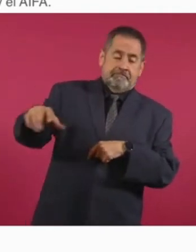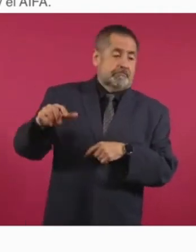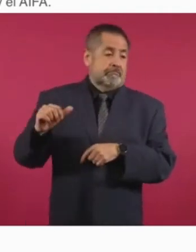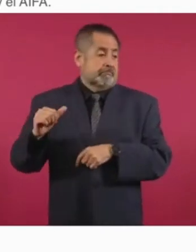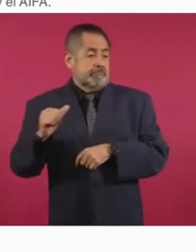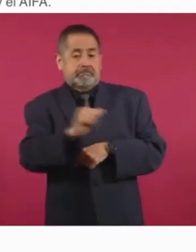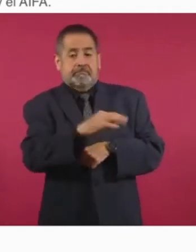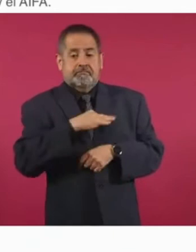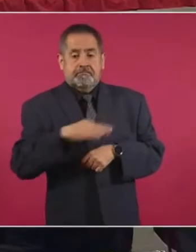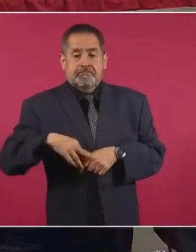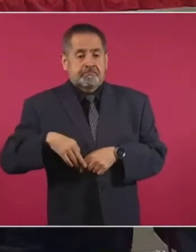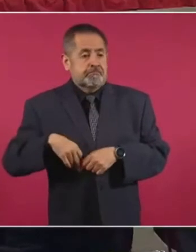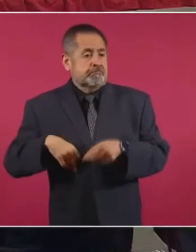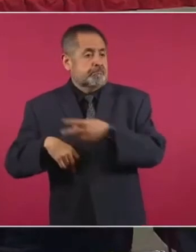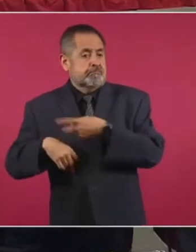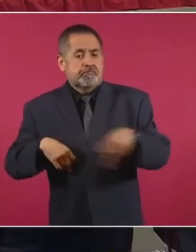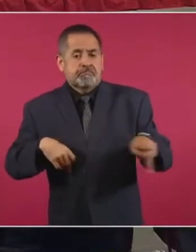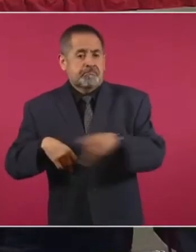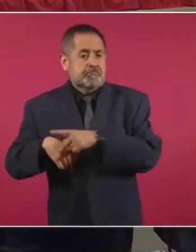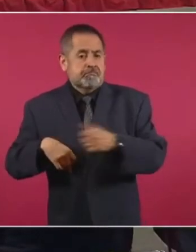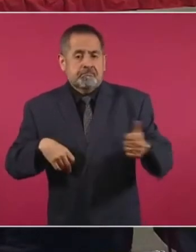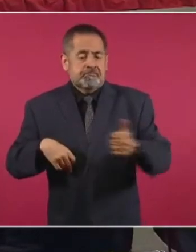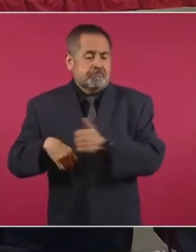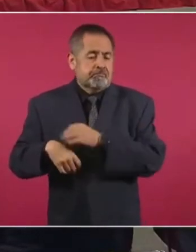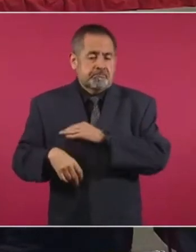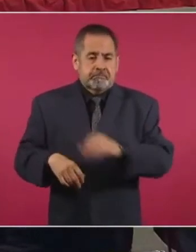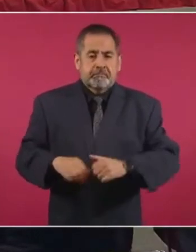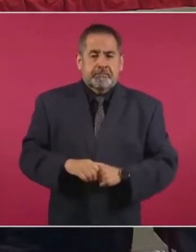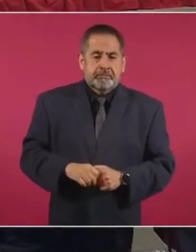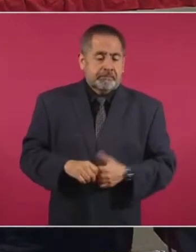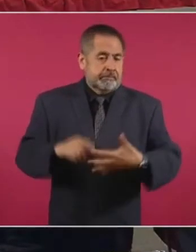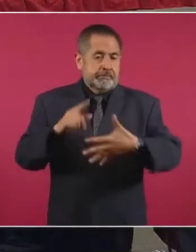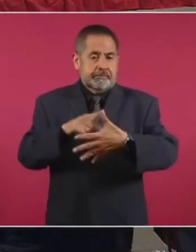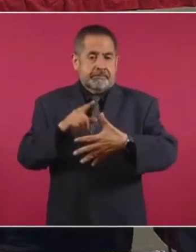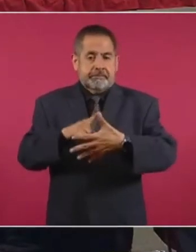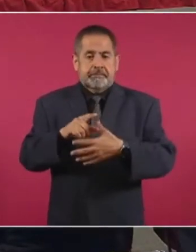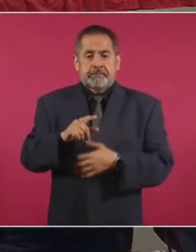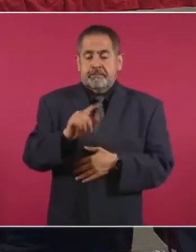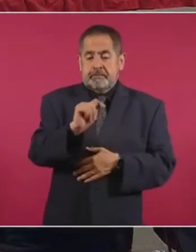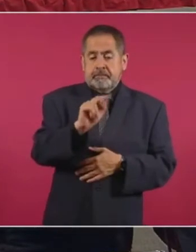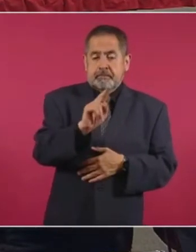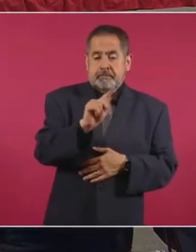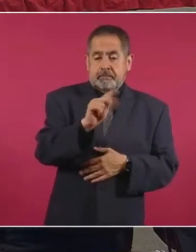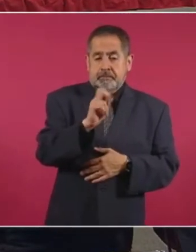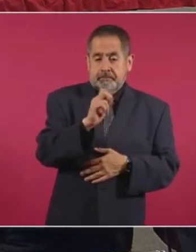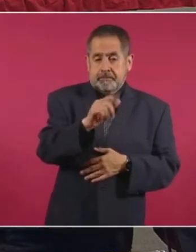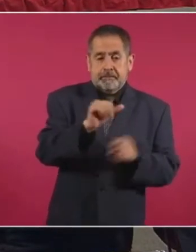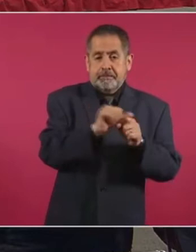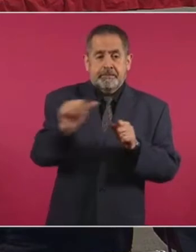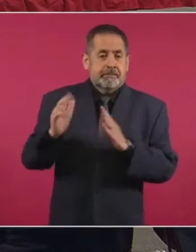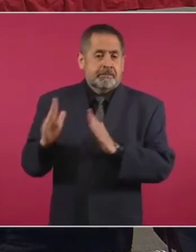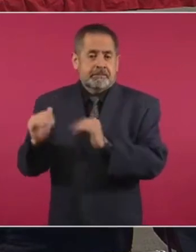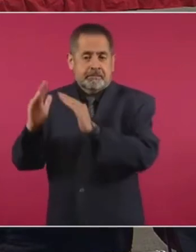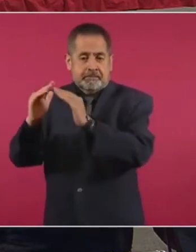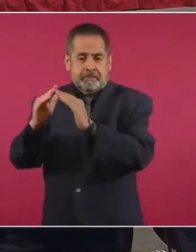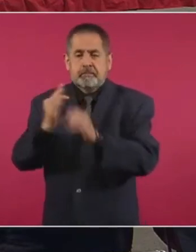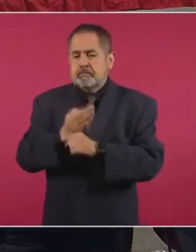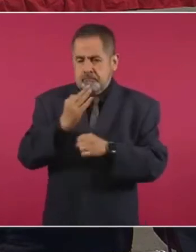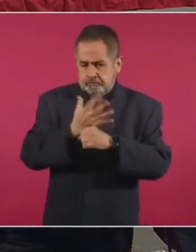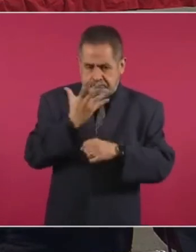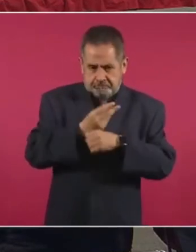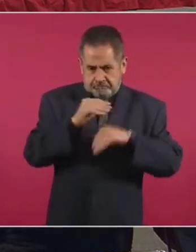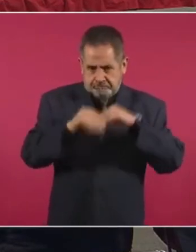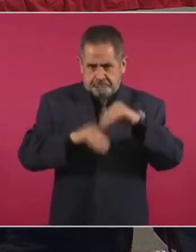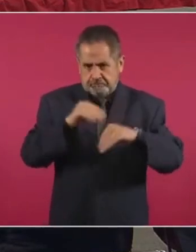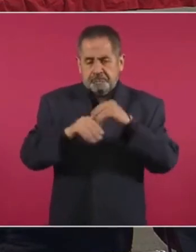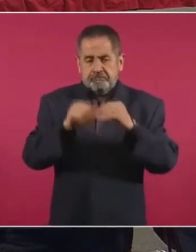estado, del Valle de México. La quinta, que es la autopista Tultepec-Pirámides, esa está en proceso, es una obra que está en proceso,